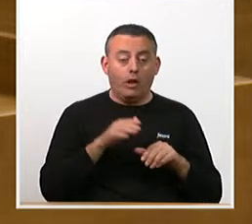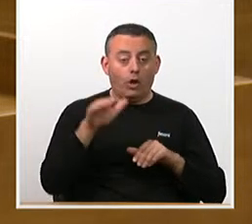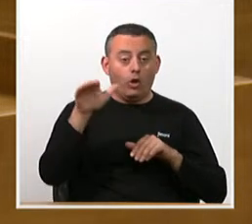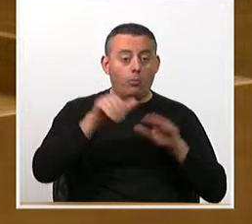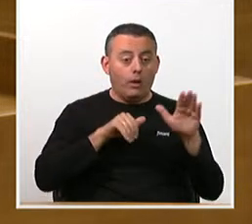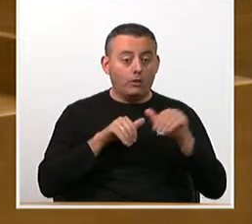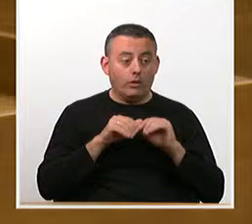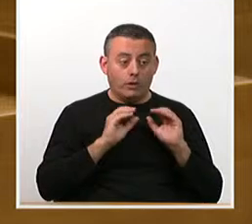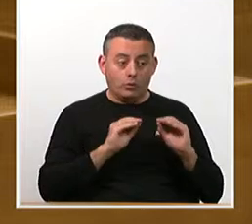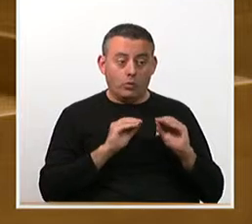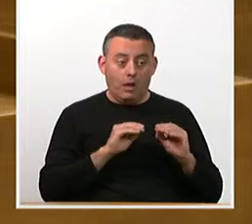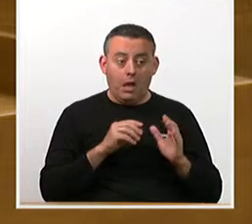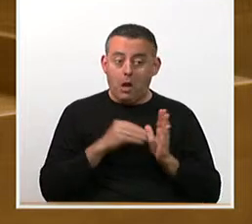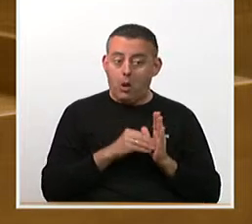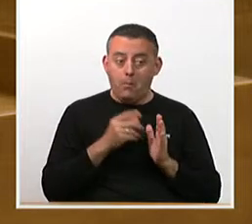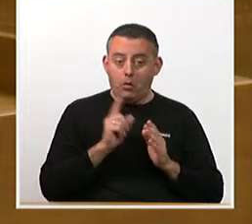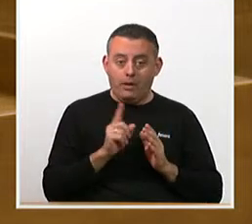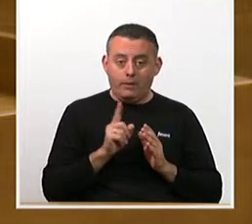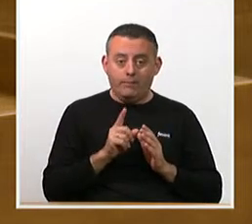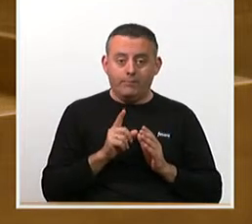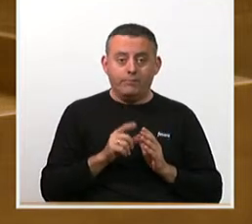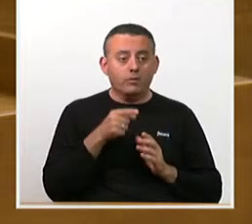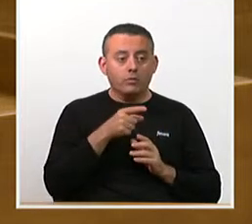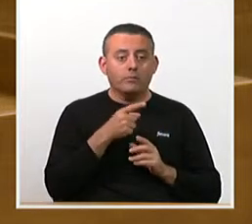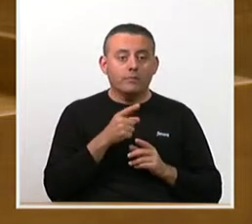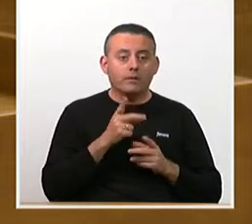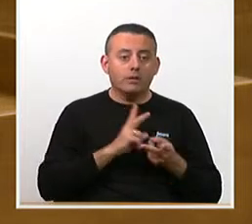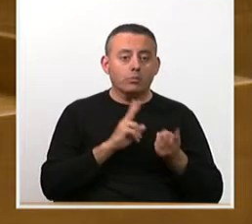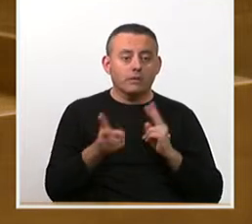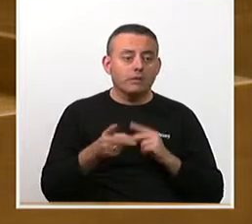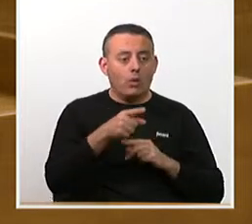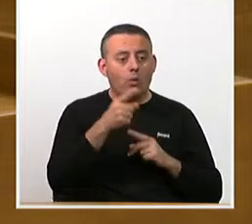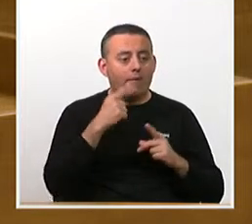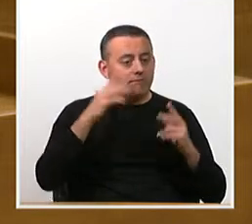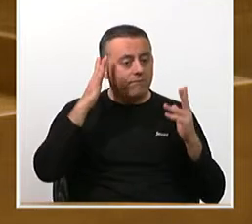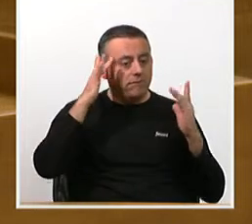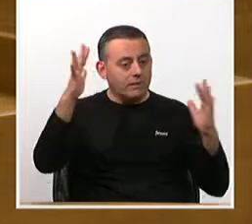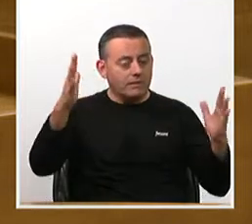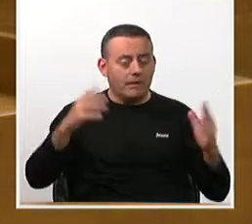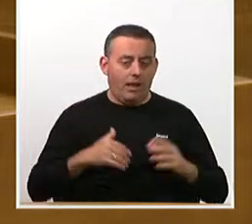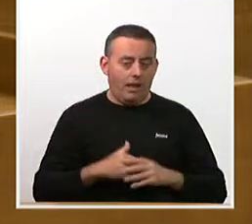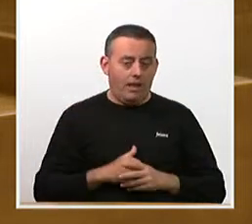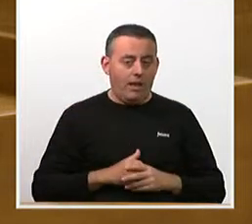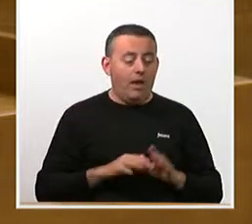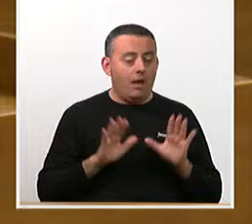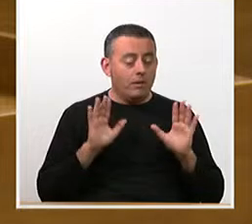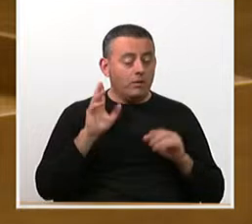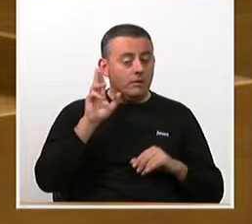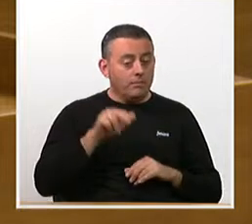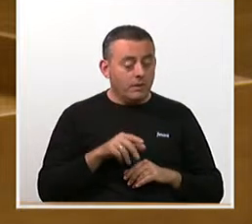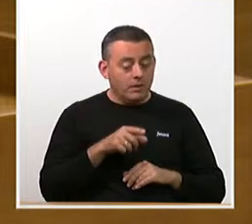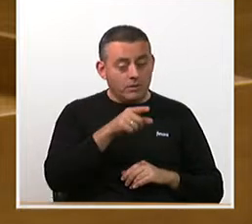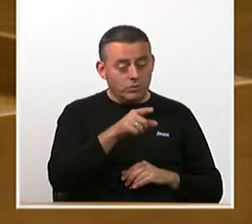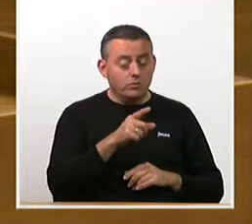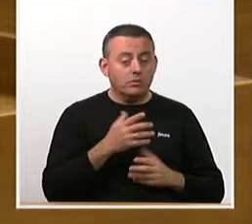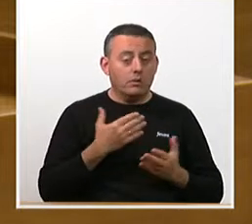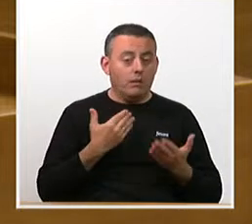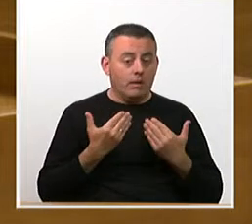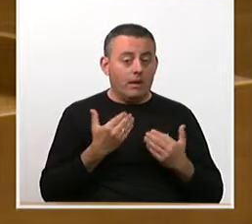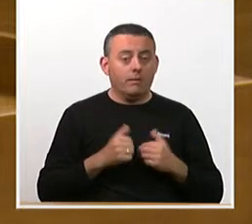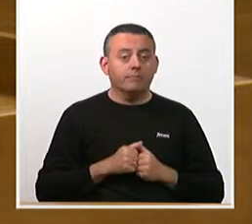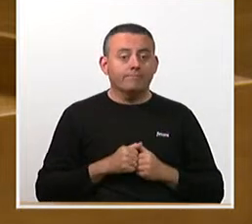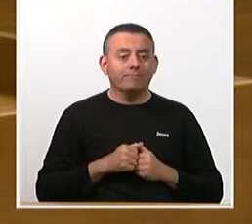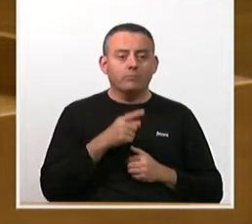ficab pero es que tampo la respuesta es pura fantasía señor conseller y ya que ved parla tamb de que ved